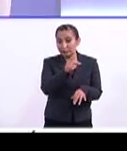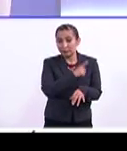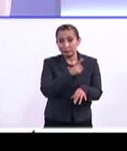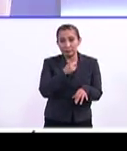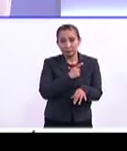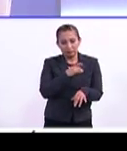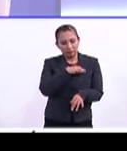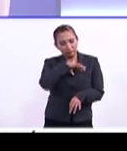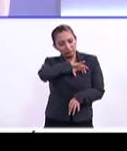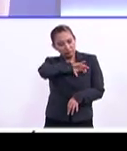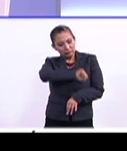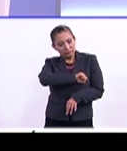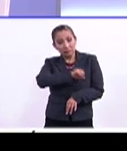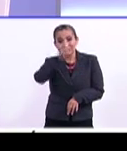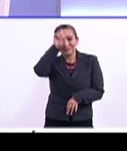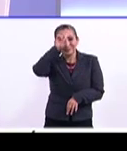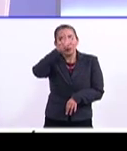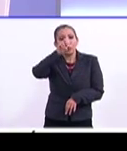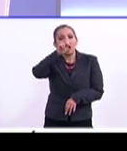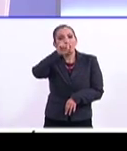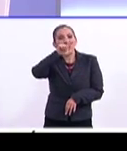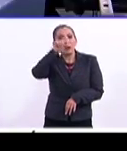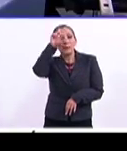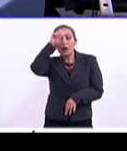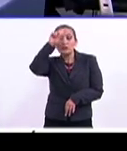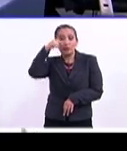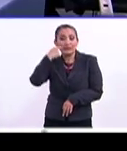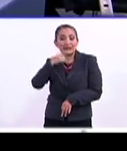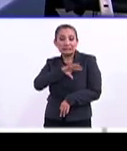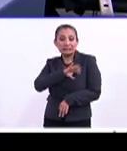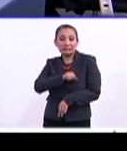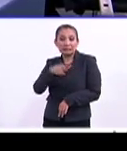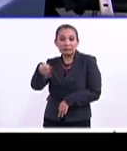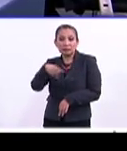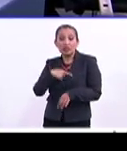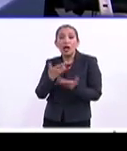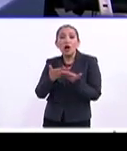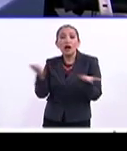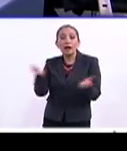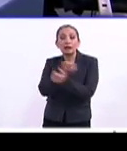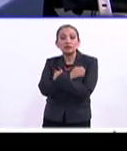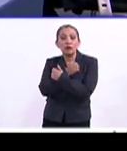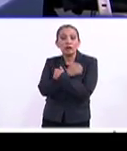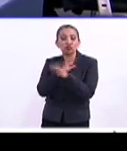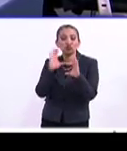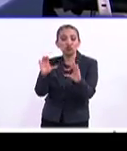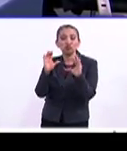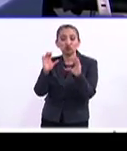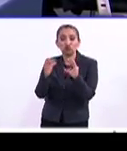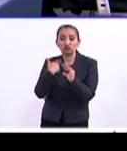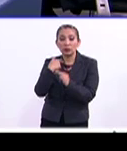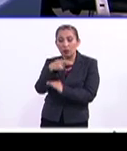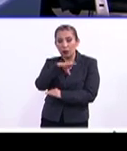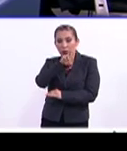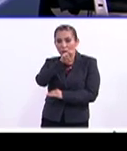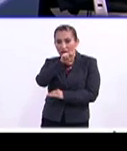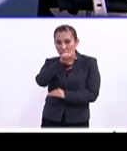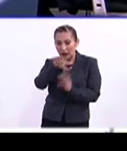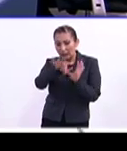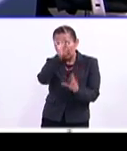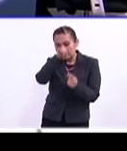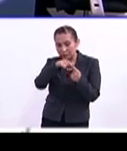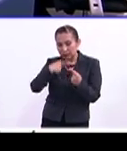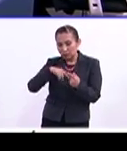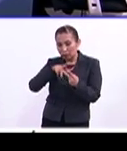es vocacional, antes llamábamos orientación vocacional a toda la orientación. Ahora hay una orientación que es educativa, donde interviene lo vocacional, interviene